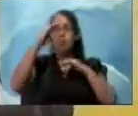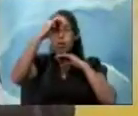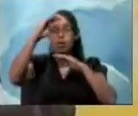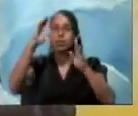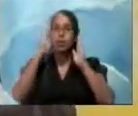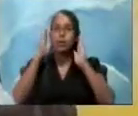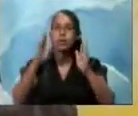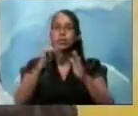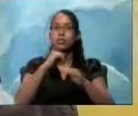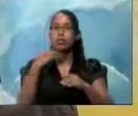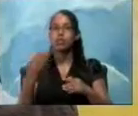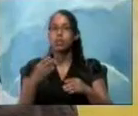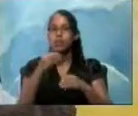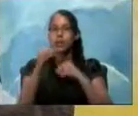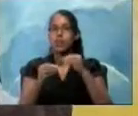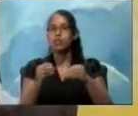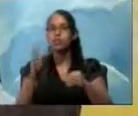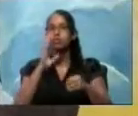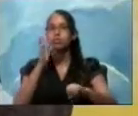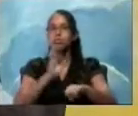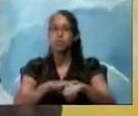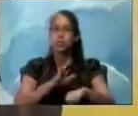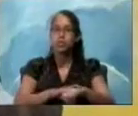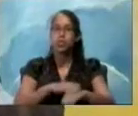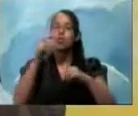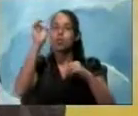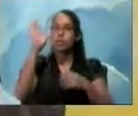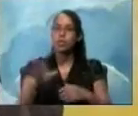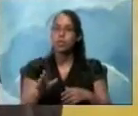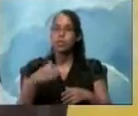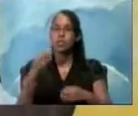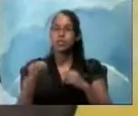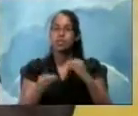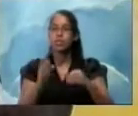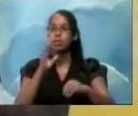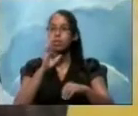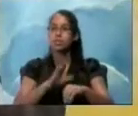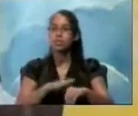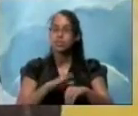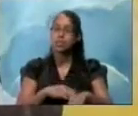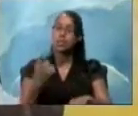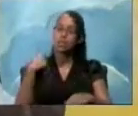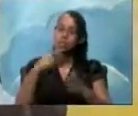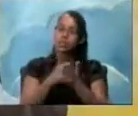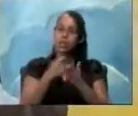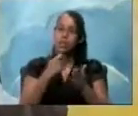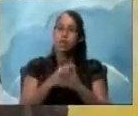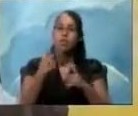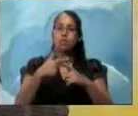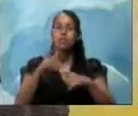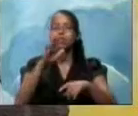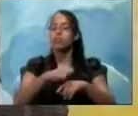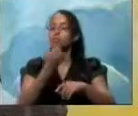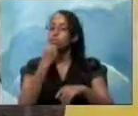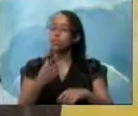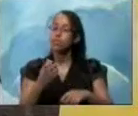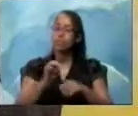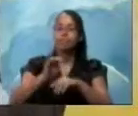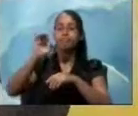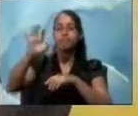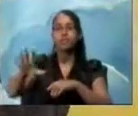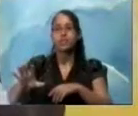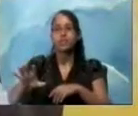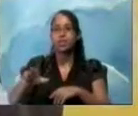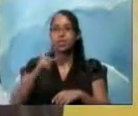cuenta los que han cometido delitos, como dijo el pastor ahorita, cometía delito, tenía que pagarlo, pero el que era inocente había que soltarle. Si